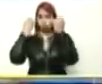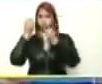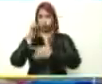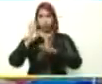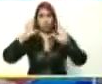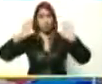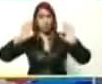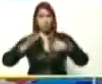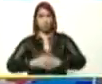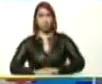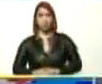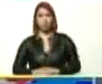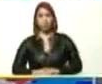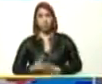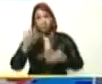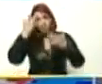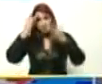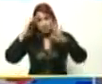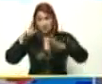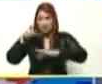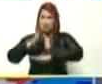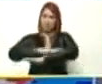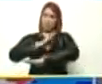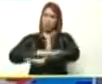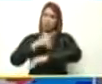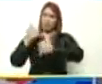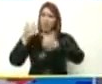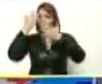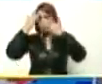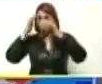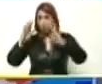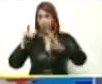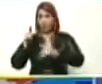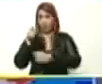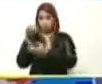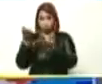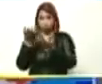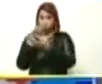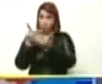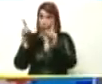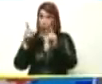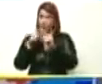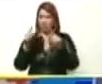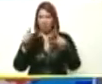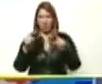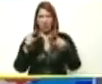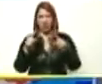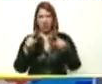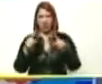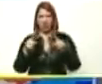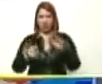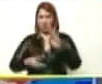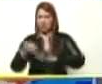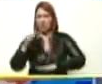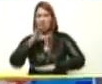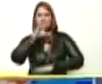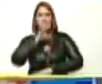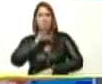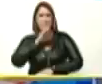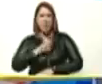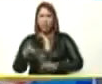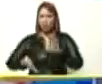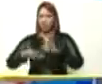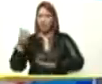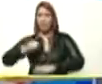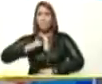Supuestamente ellos son los civilizados, supuestamente ellos son los demócratas y sacan los perros y sacan la policía